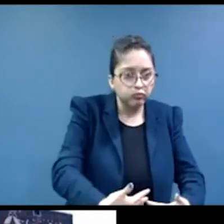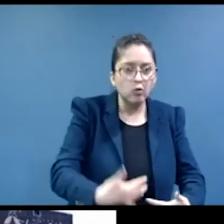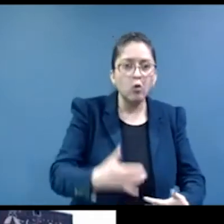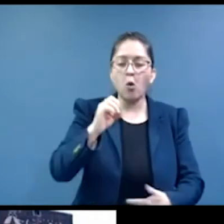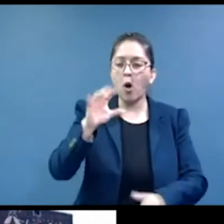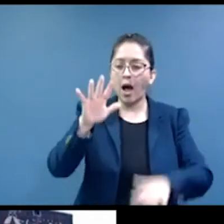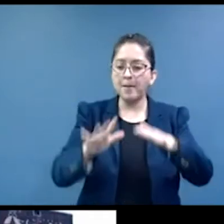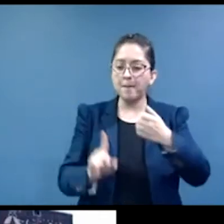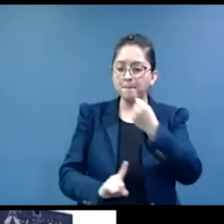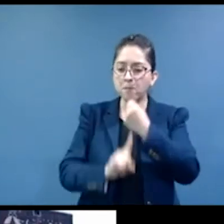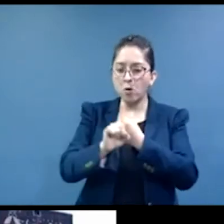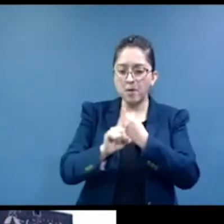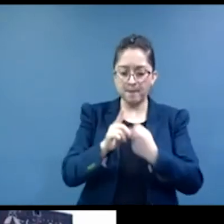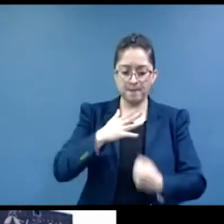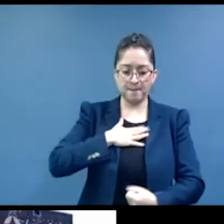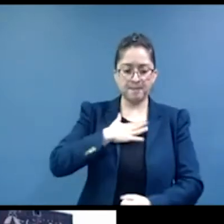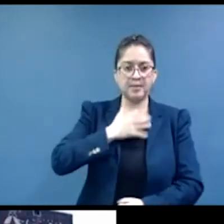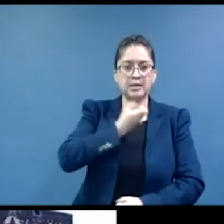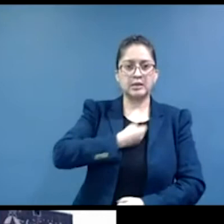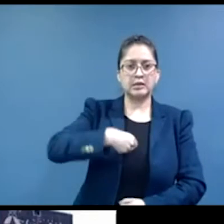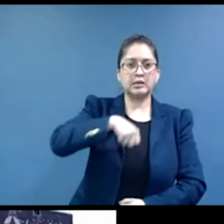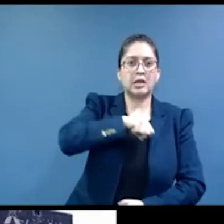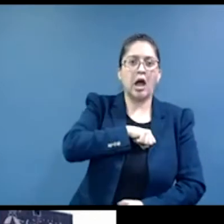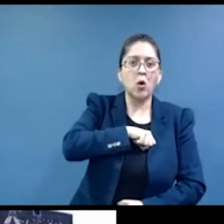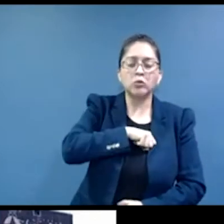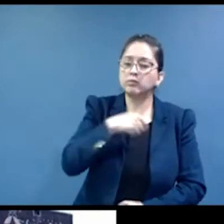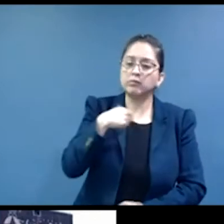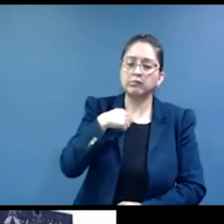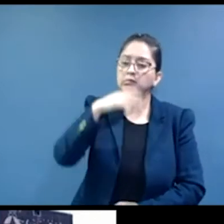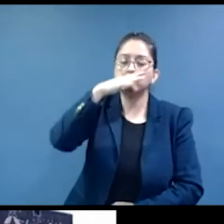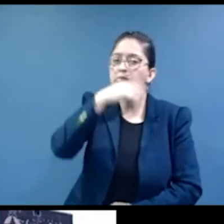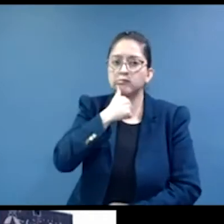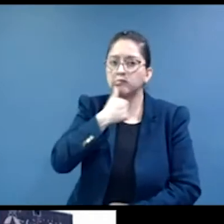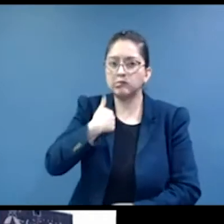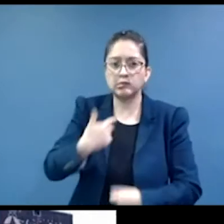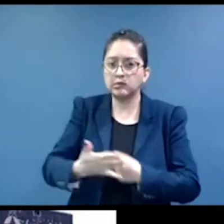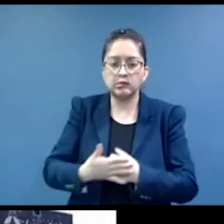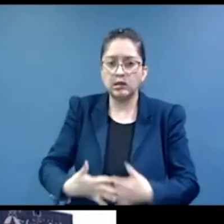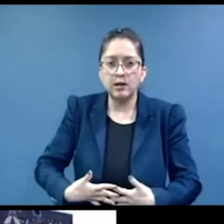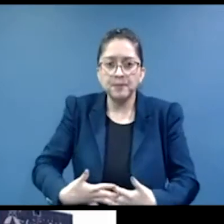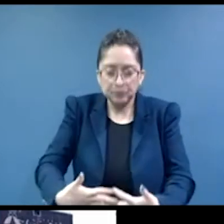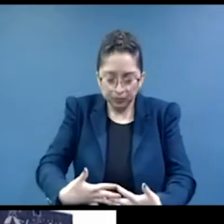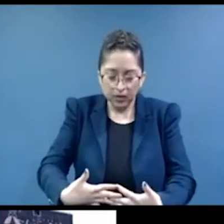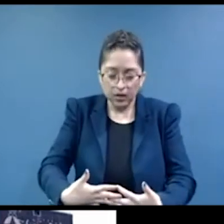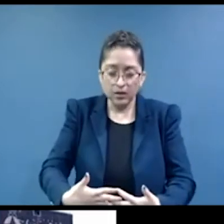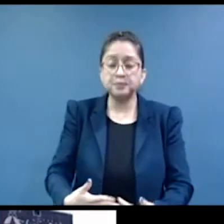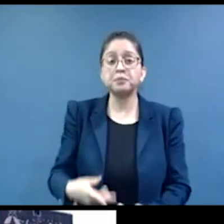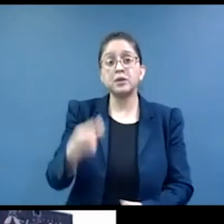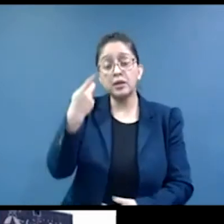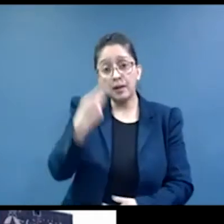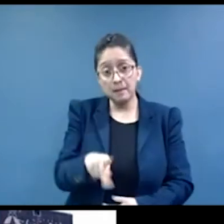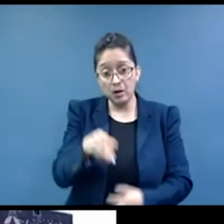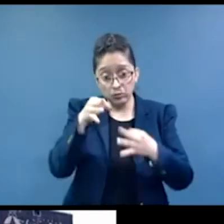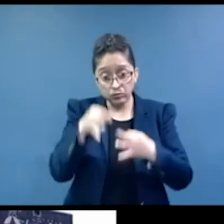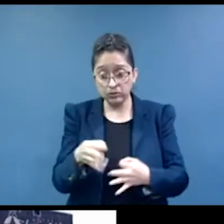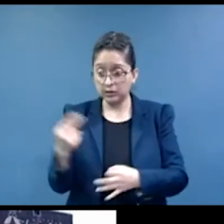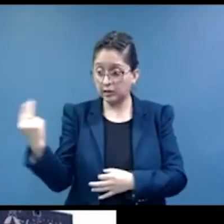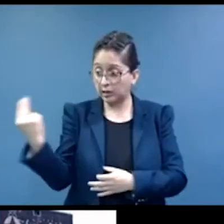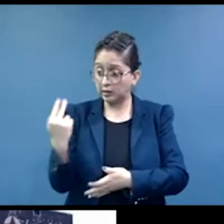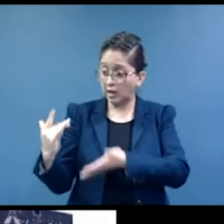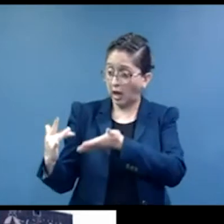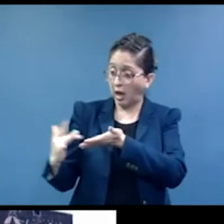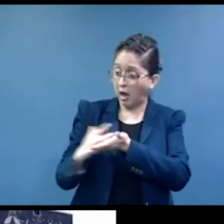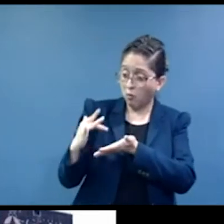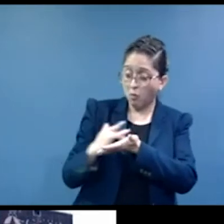término un embarazo, ¿no? Pero el uso de técnicas de reproducción asistida que, como respuesta original a atender